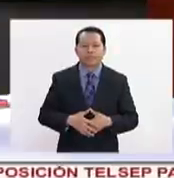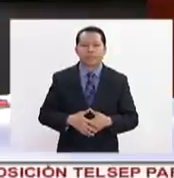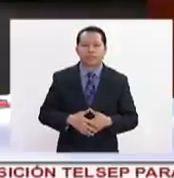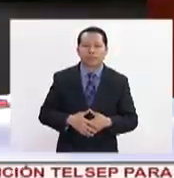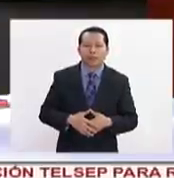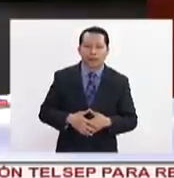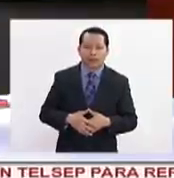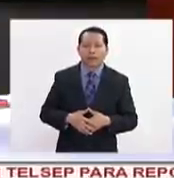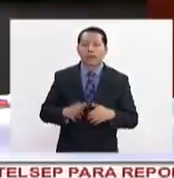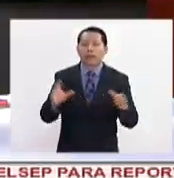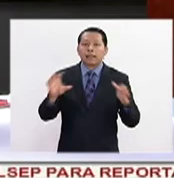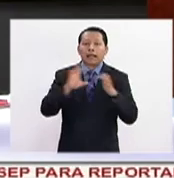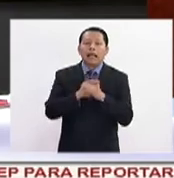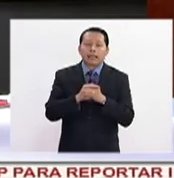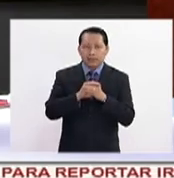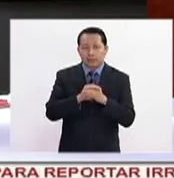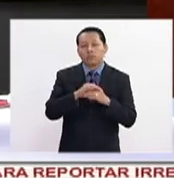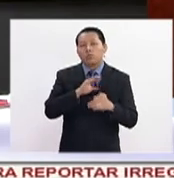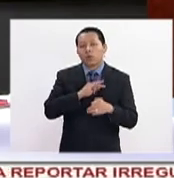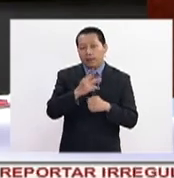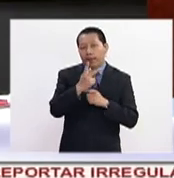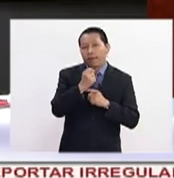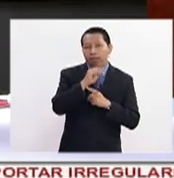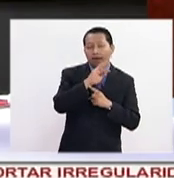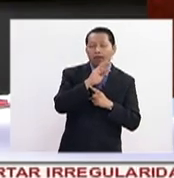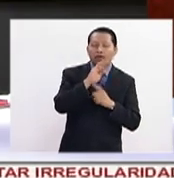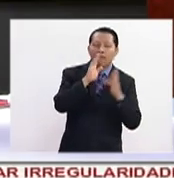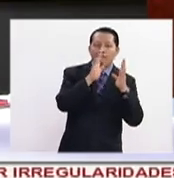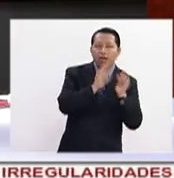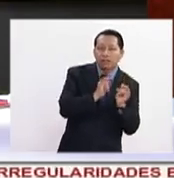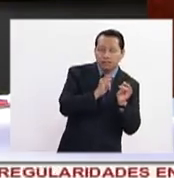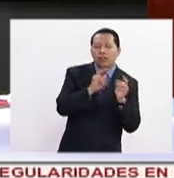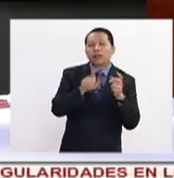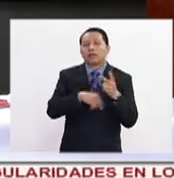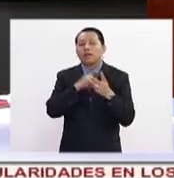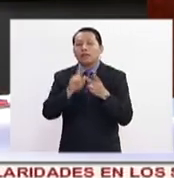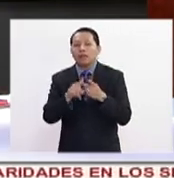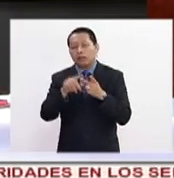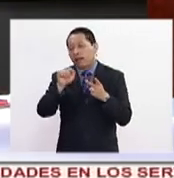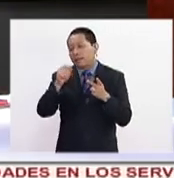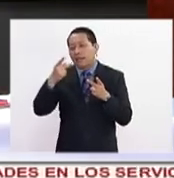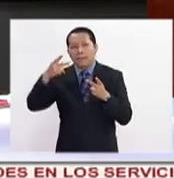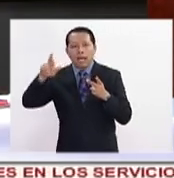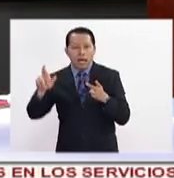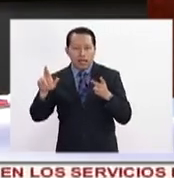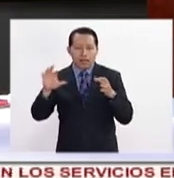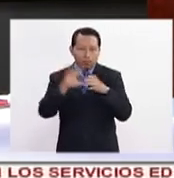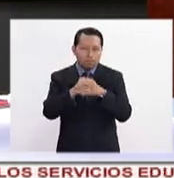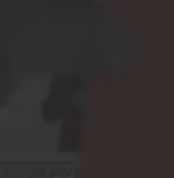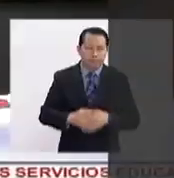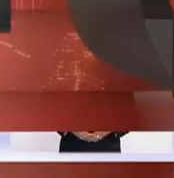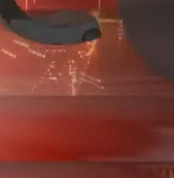Se concretó una alianza entre la televisión francesa y el sistema público de radiodifusión del Estado mexicano.